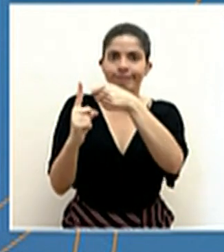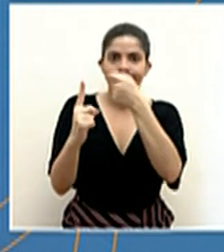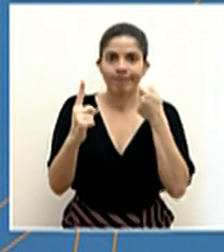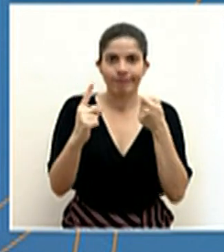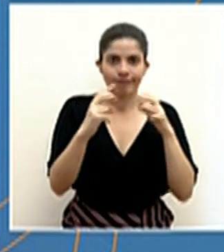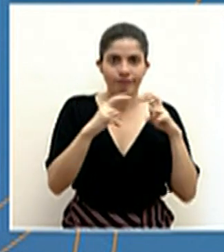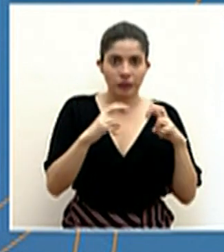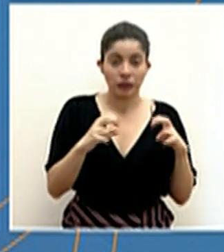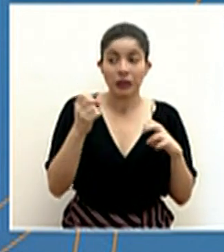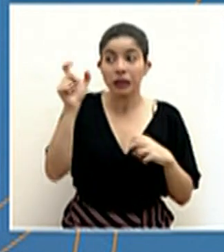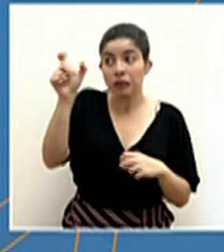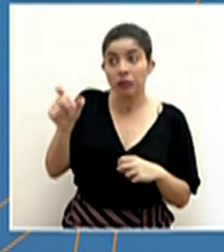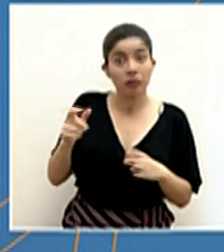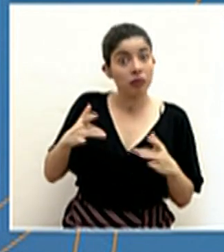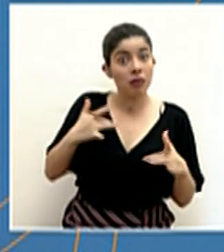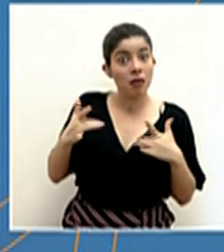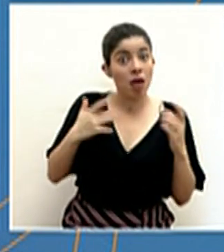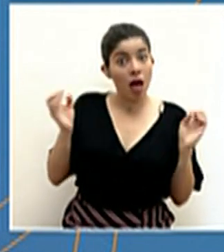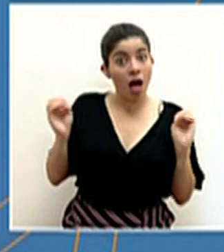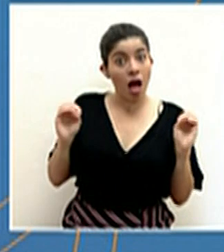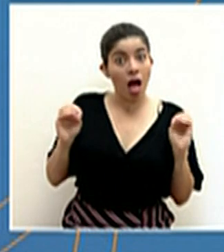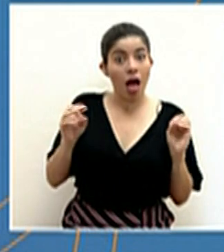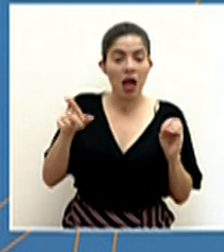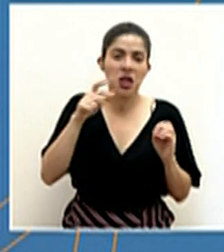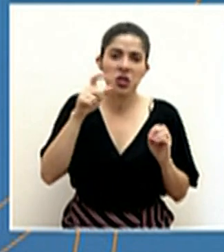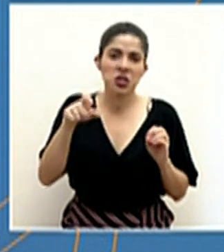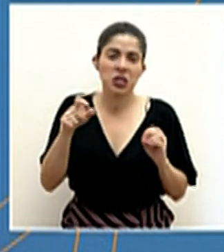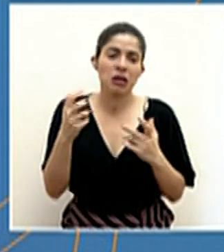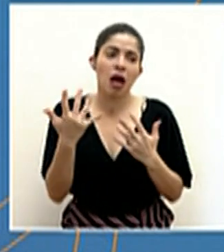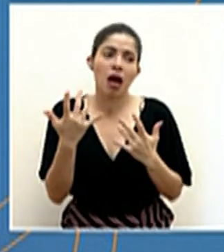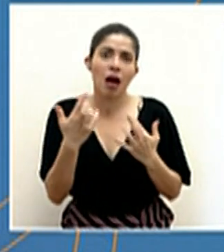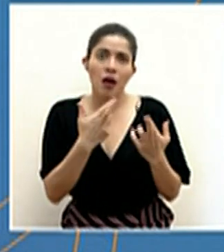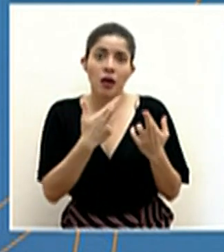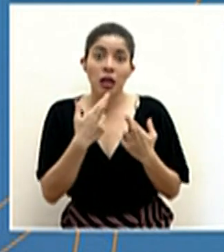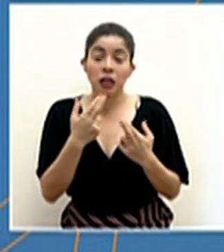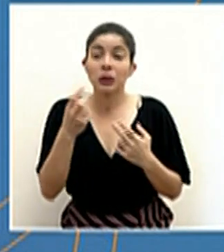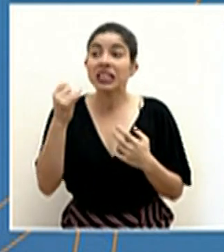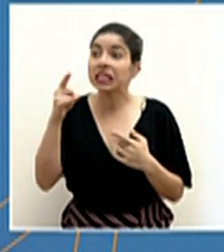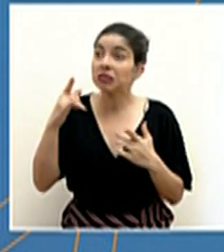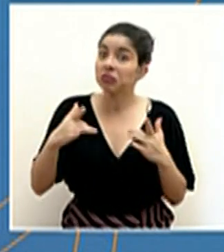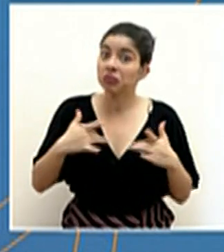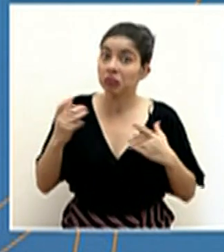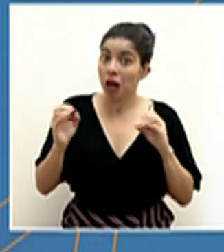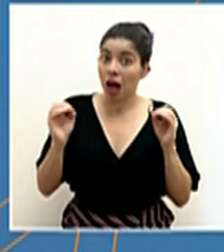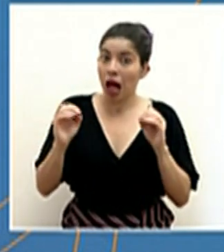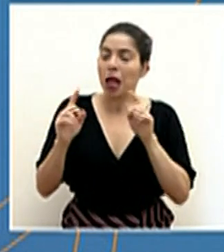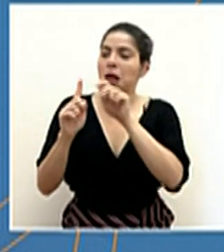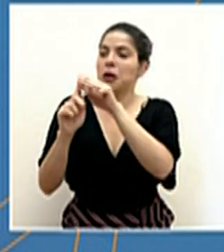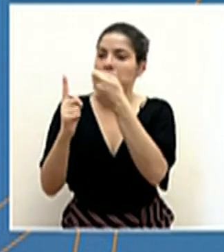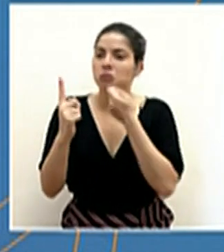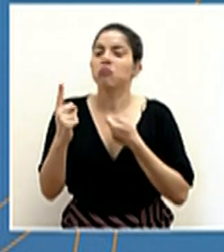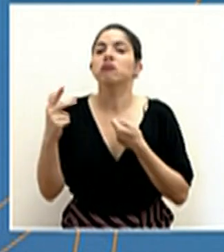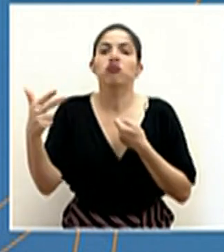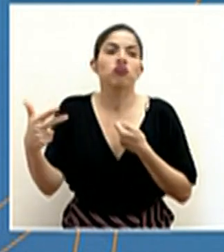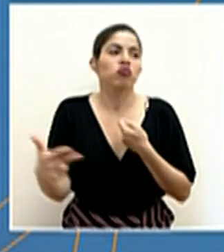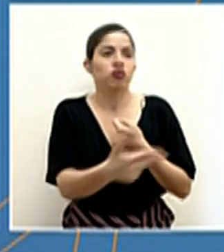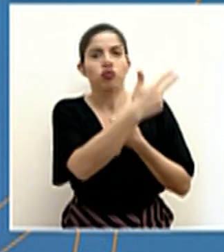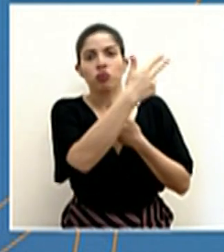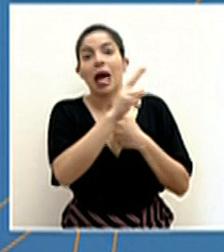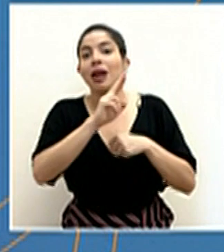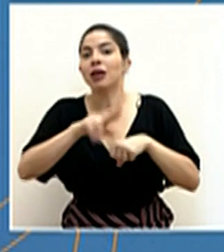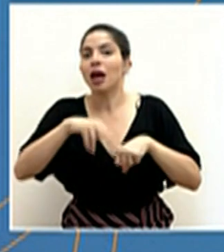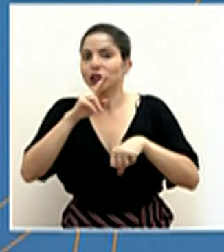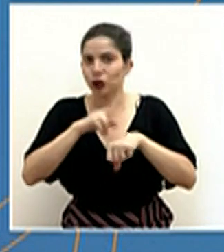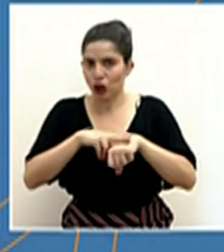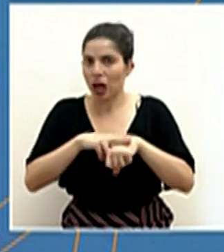tienen síntomas, para no tener que esperar el resultado de esa prueba, pues si están sin síntomas, ingresa el transportista